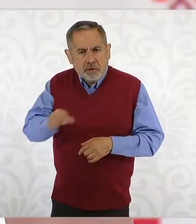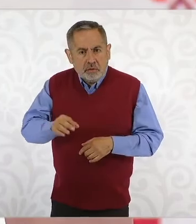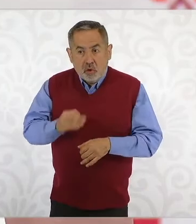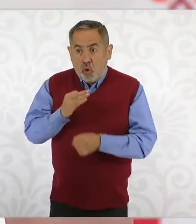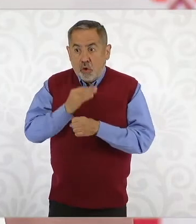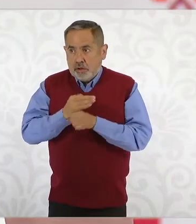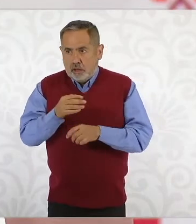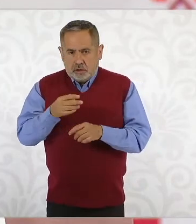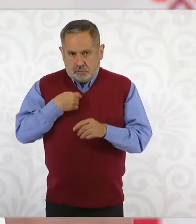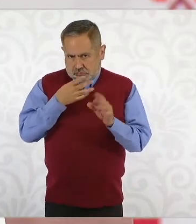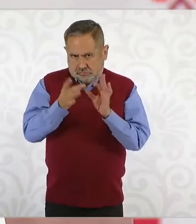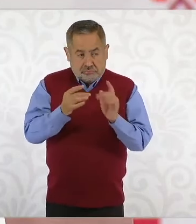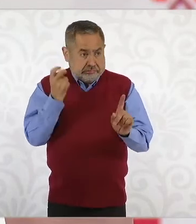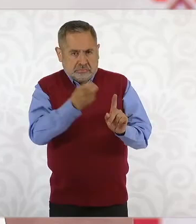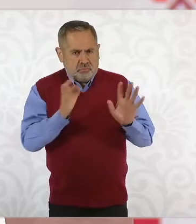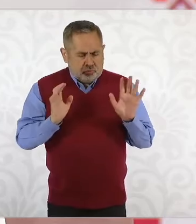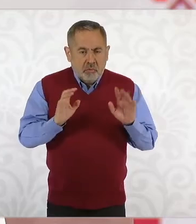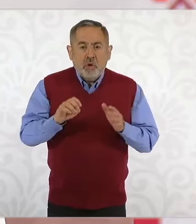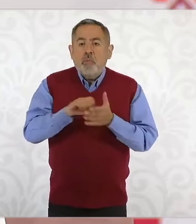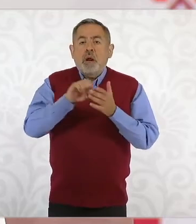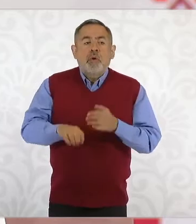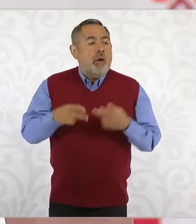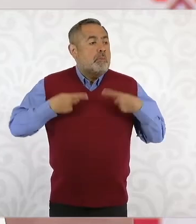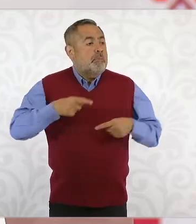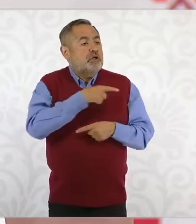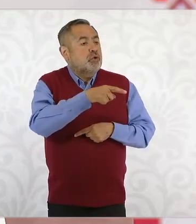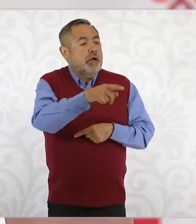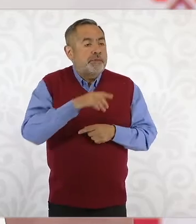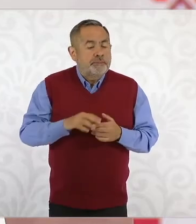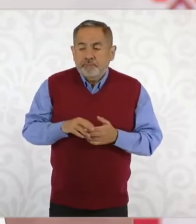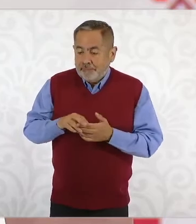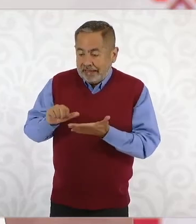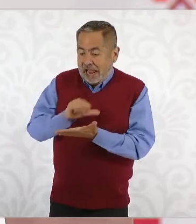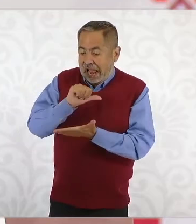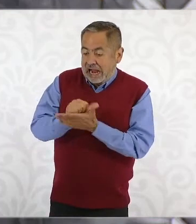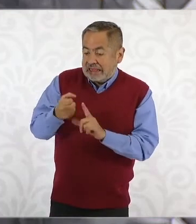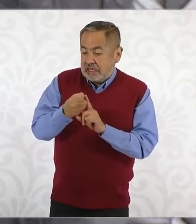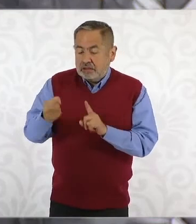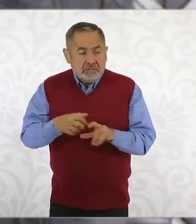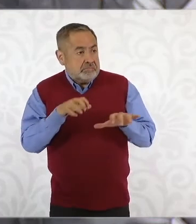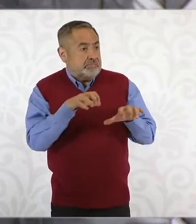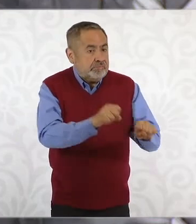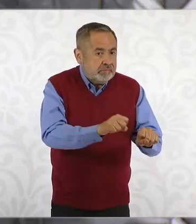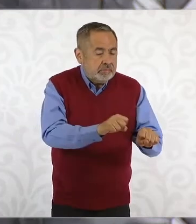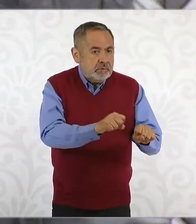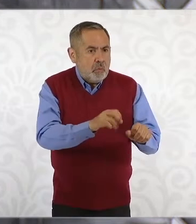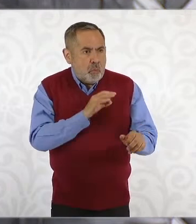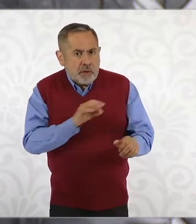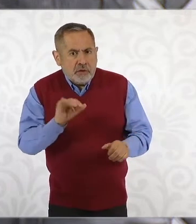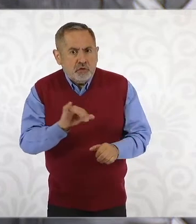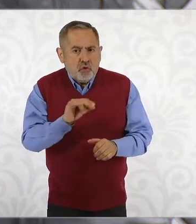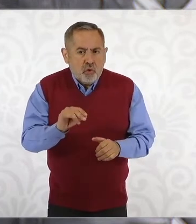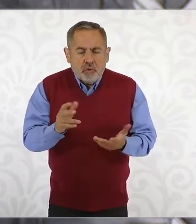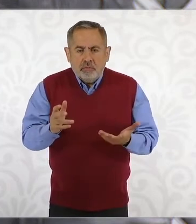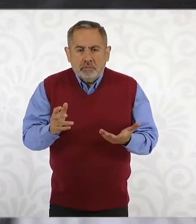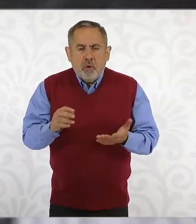obtenerse una orden de aprehensión y con eso quitar a alguien de la contienda, pero este criterio ha evolucionado. Efectivamente, cuando fue